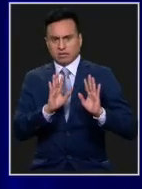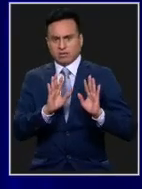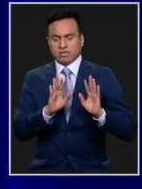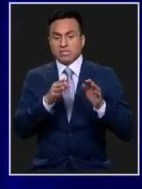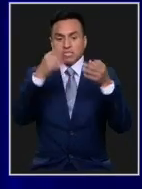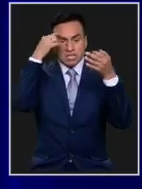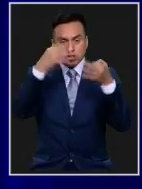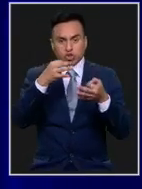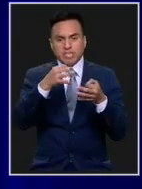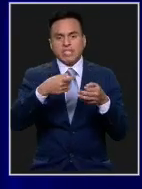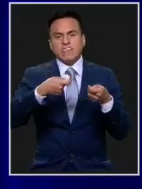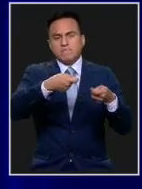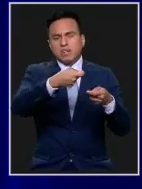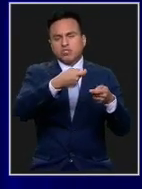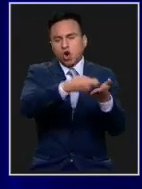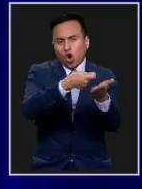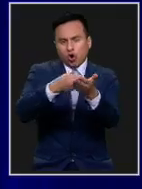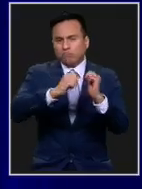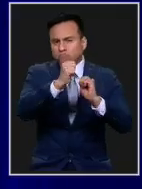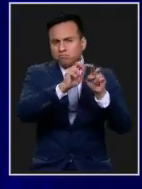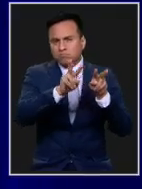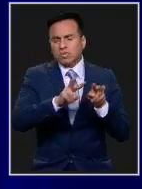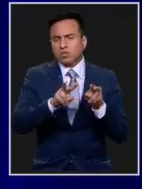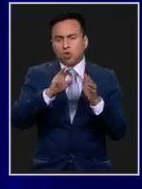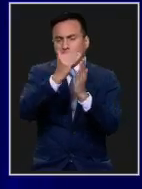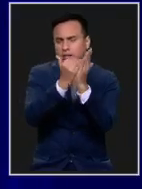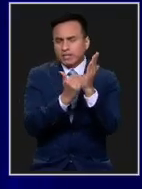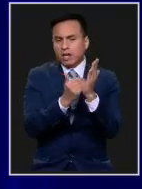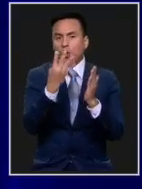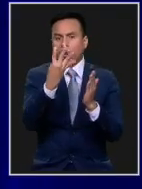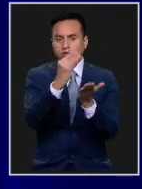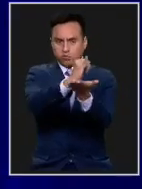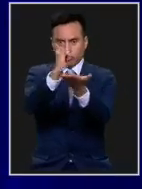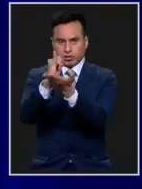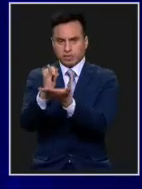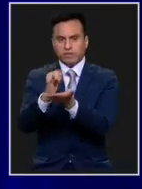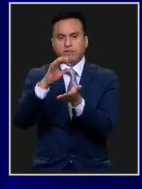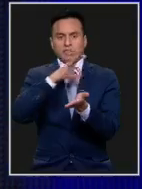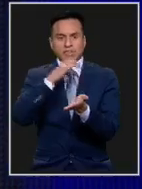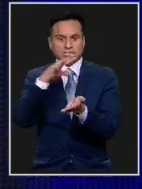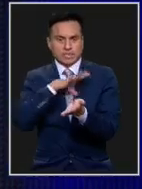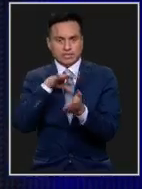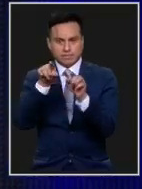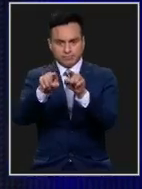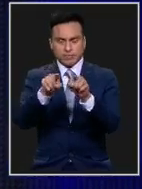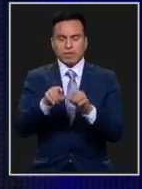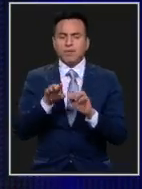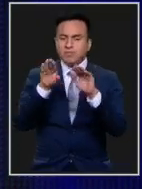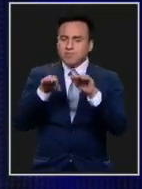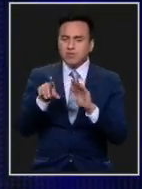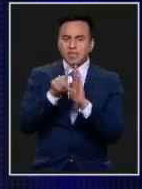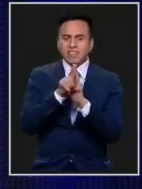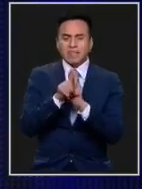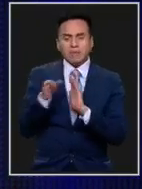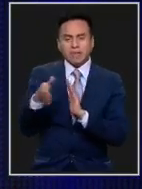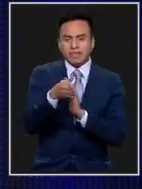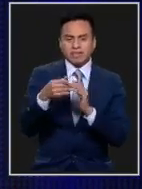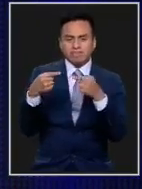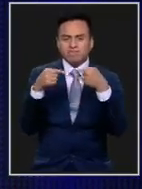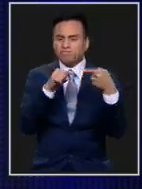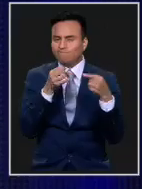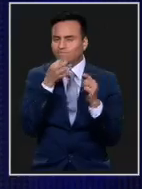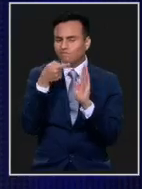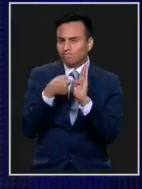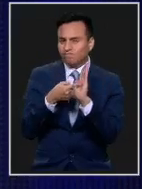decisiones de inversión con toda la cartera de versiones las hicieran cuatro instituciones financieras chilenas por lo mismo la ley de pesca estado en entredicho por este y